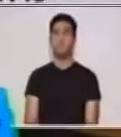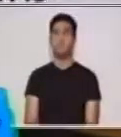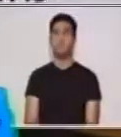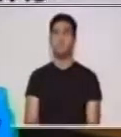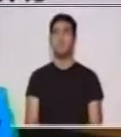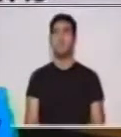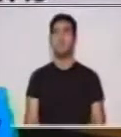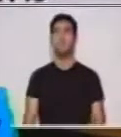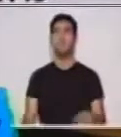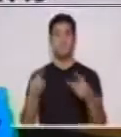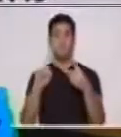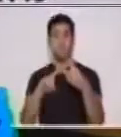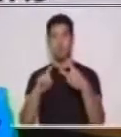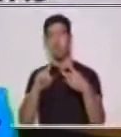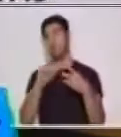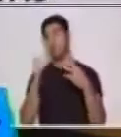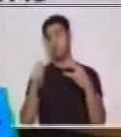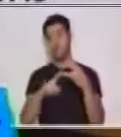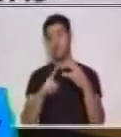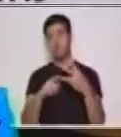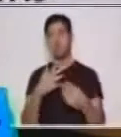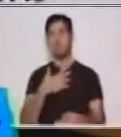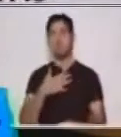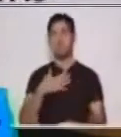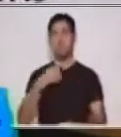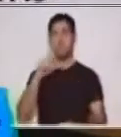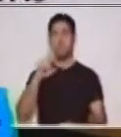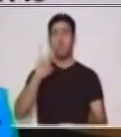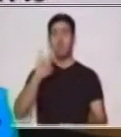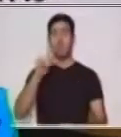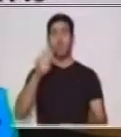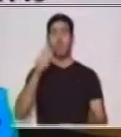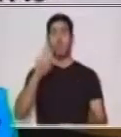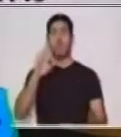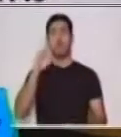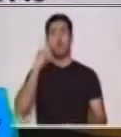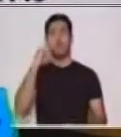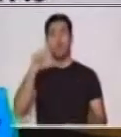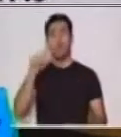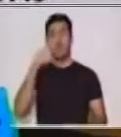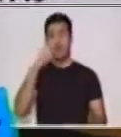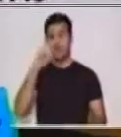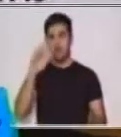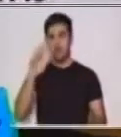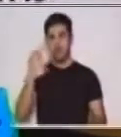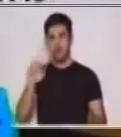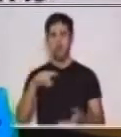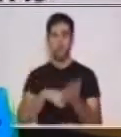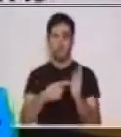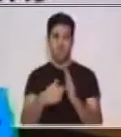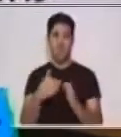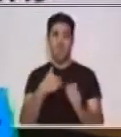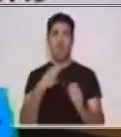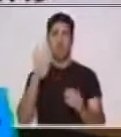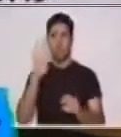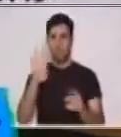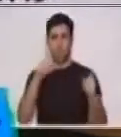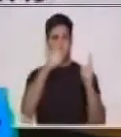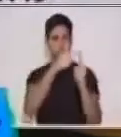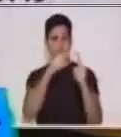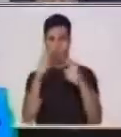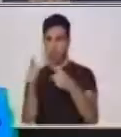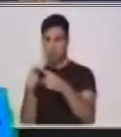cuadriláteros. ¿Qué significa cuadriláteros? Que son figuras que tienen 4 lados. Y podemos ver que sí,